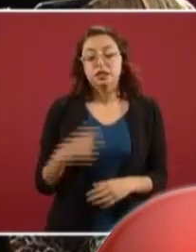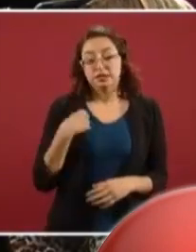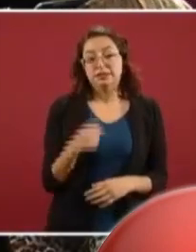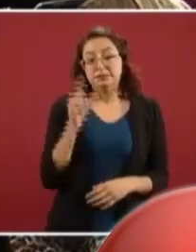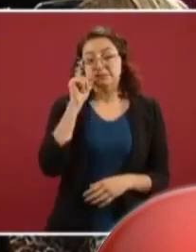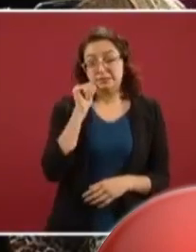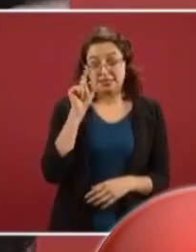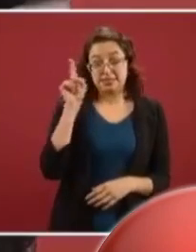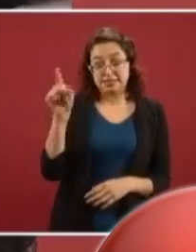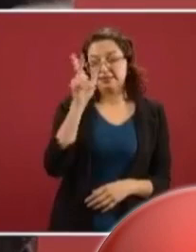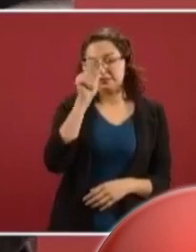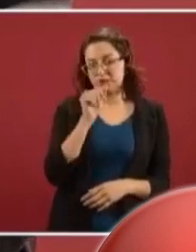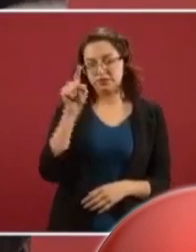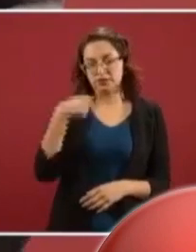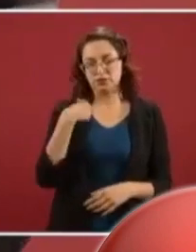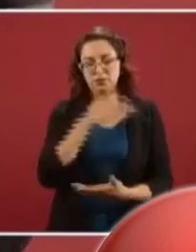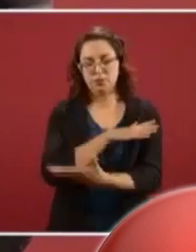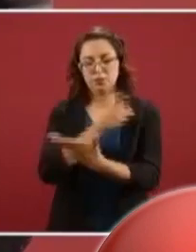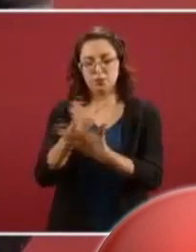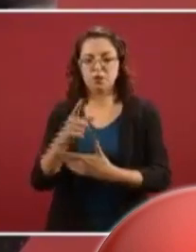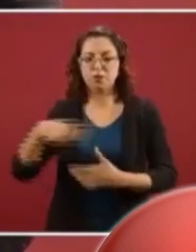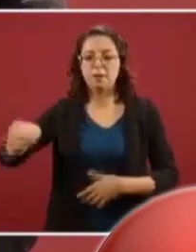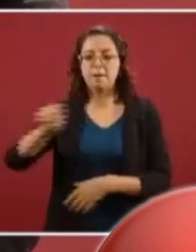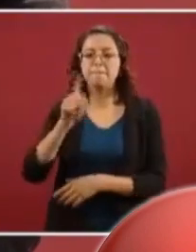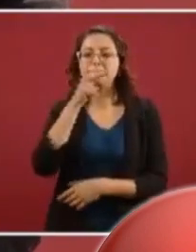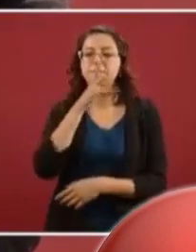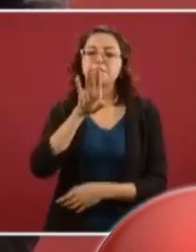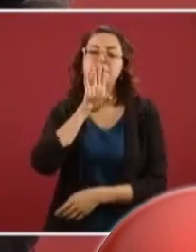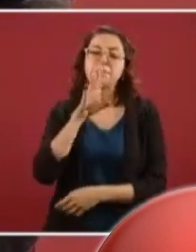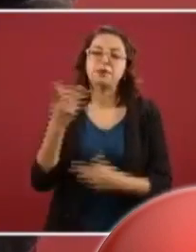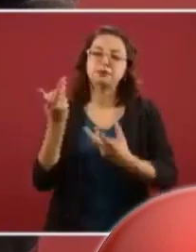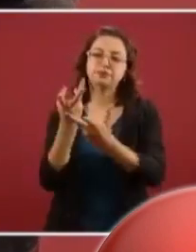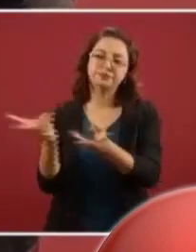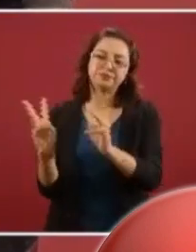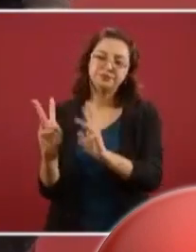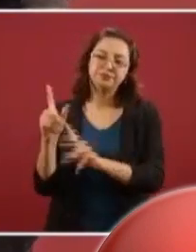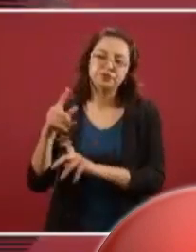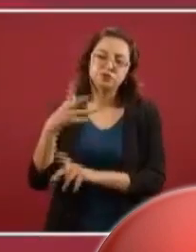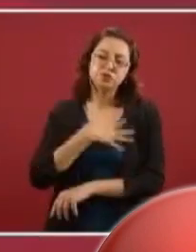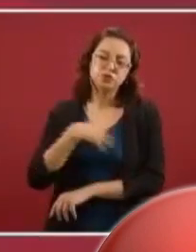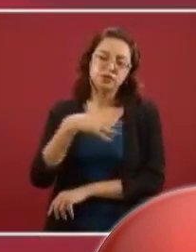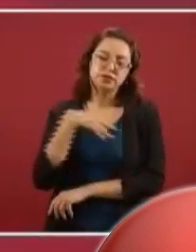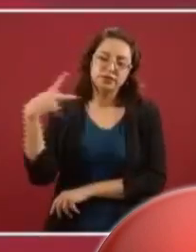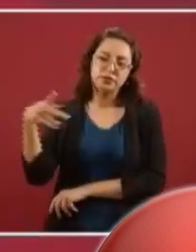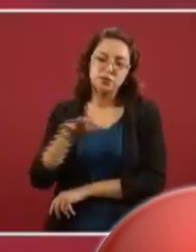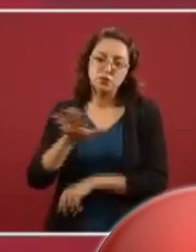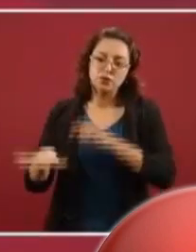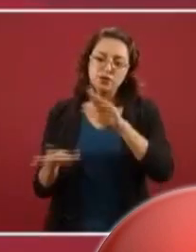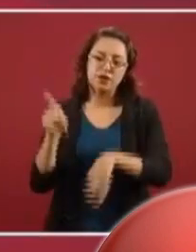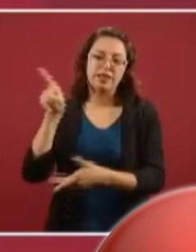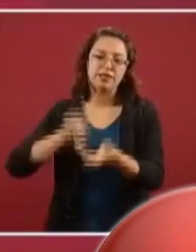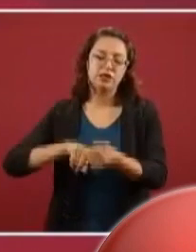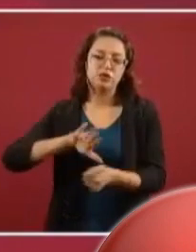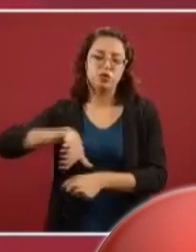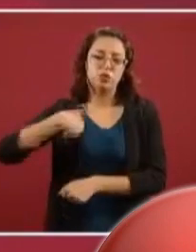niños que fallecieron en la guardería